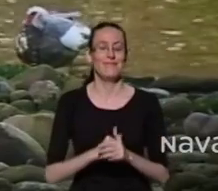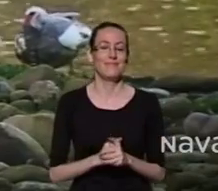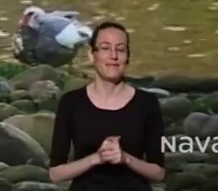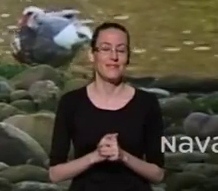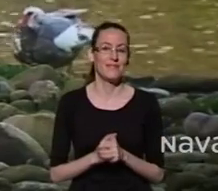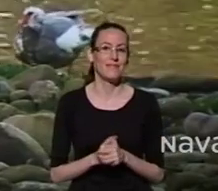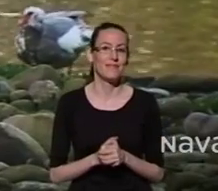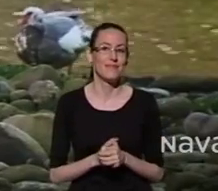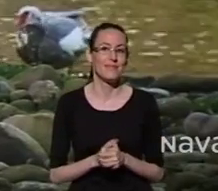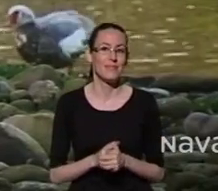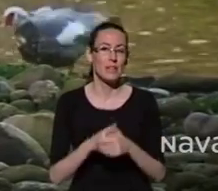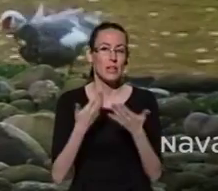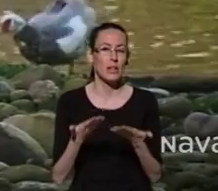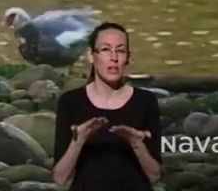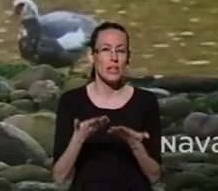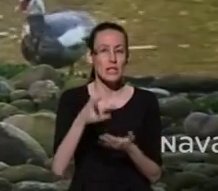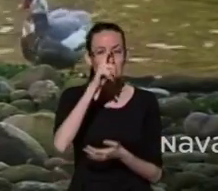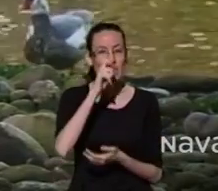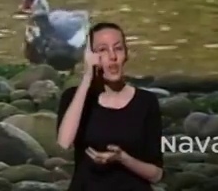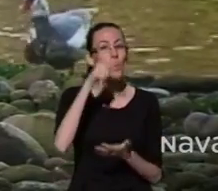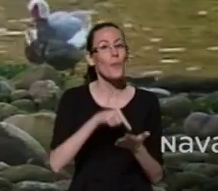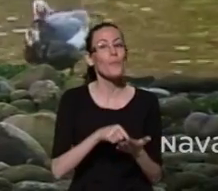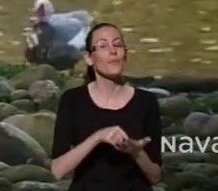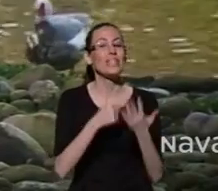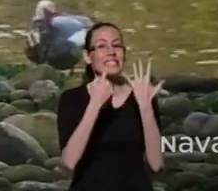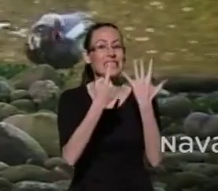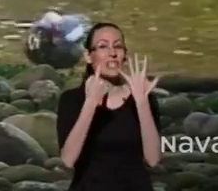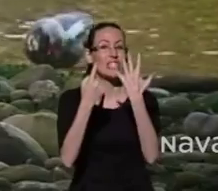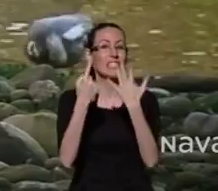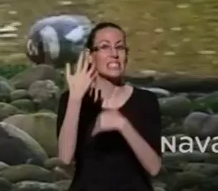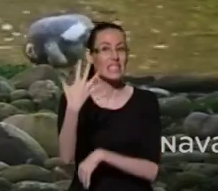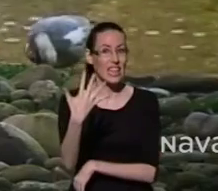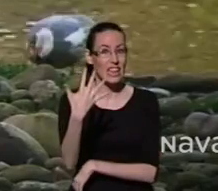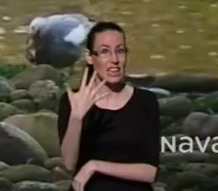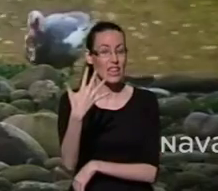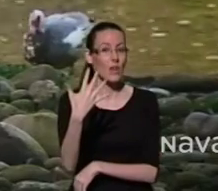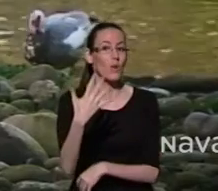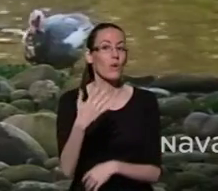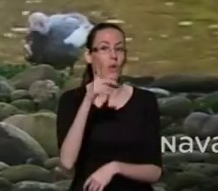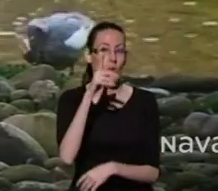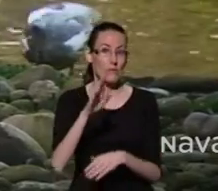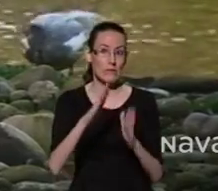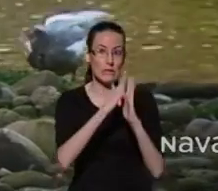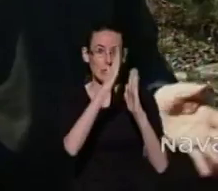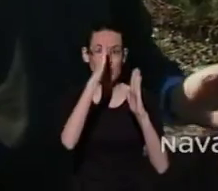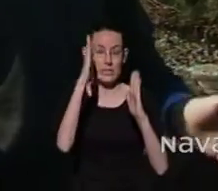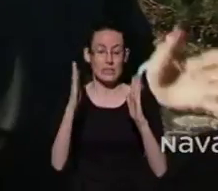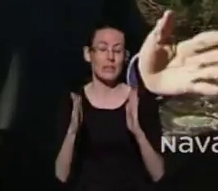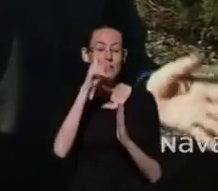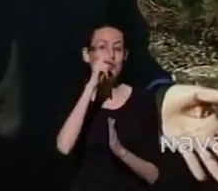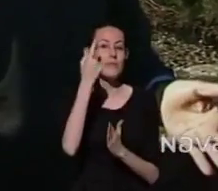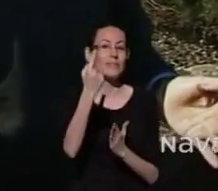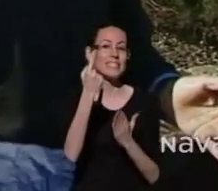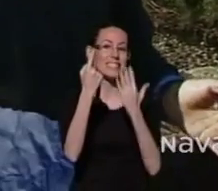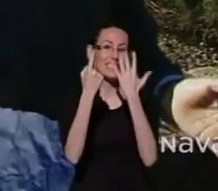riadas de octubre de 1625 y de febrero de 1643, precisamente durante los carnavales, el